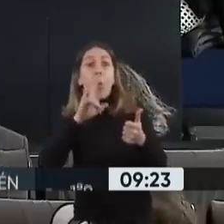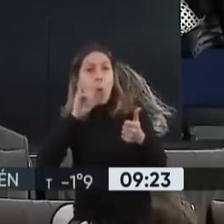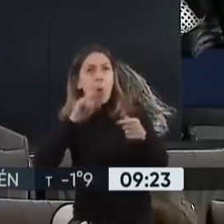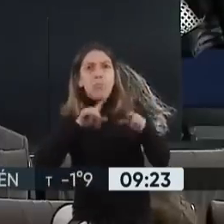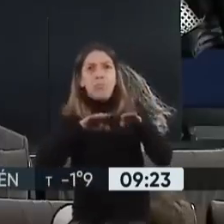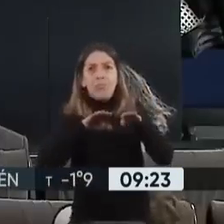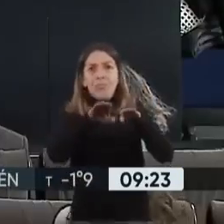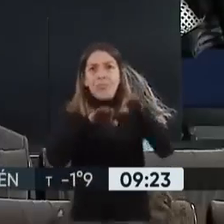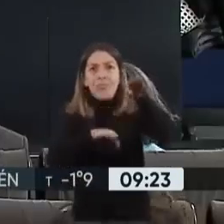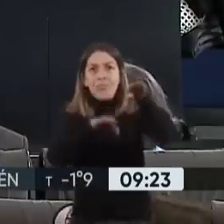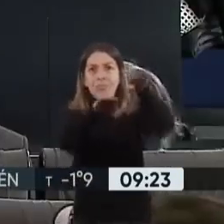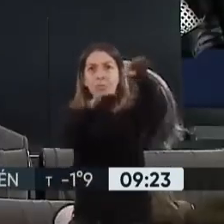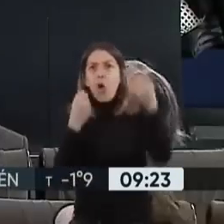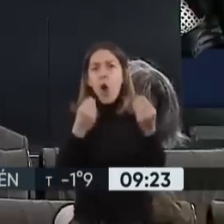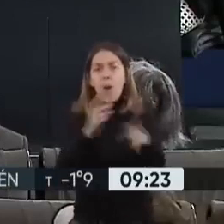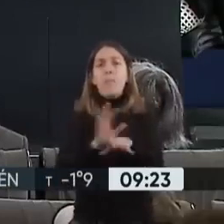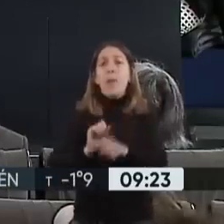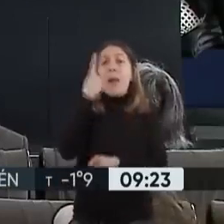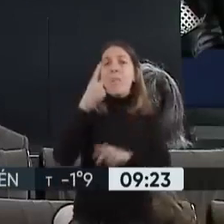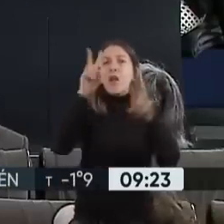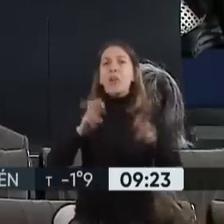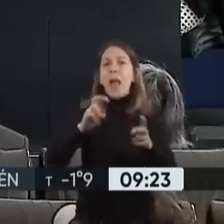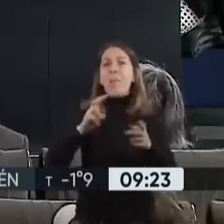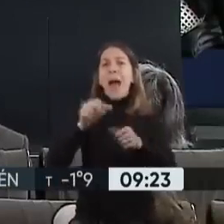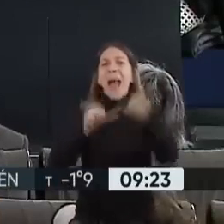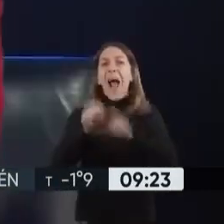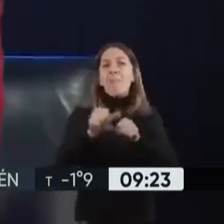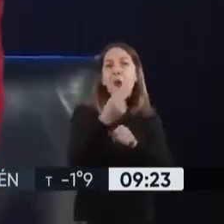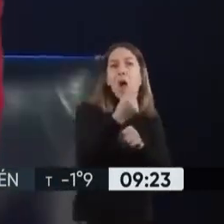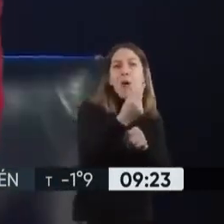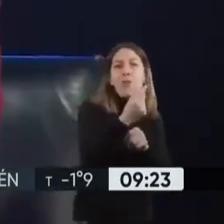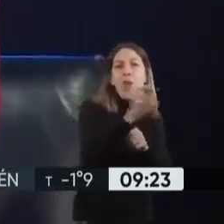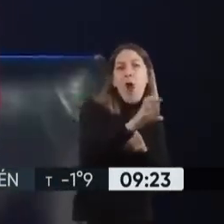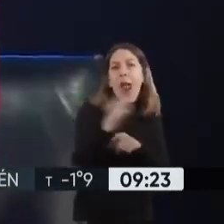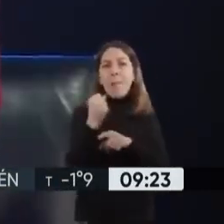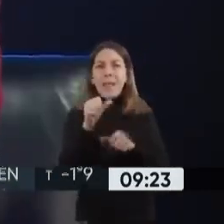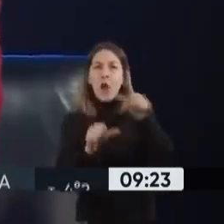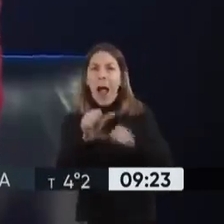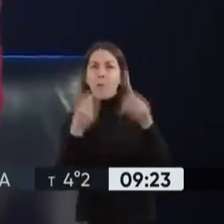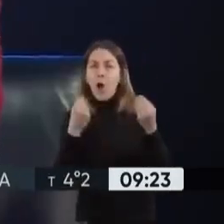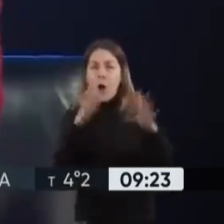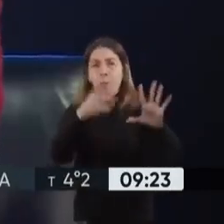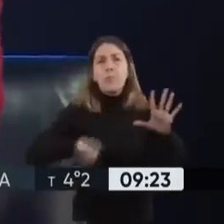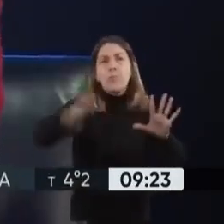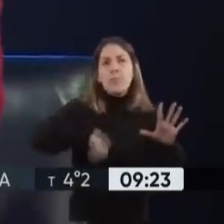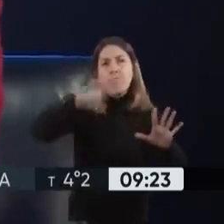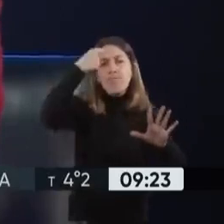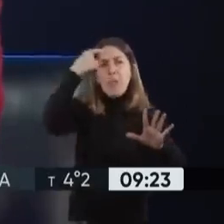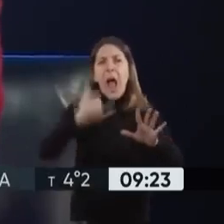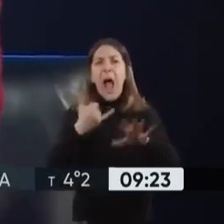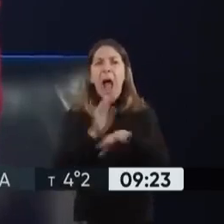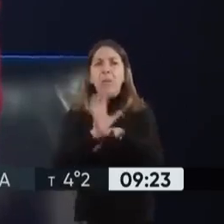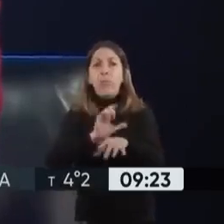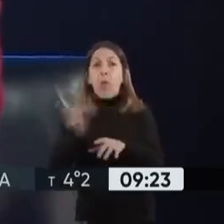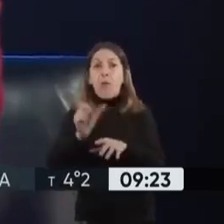empiezo por la última la brecha cambiaria nosotros lo que tenemos que ser conscientes cuando hablamos de brecha cambiaria